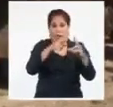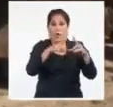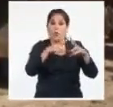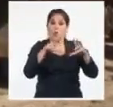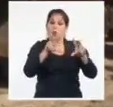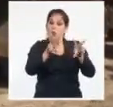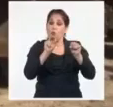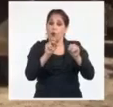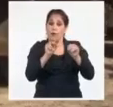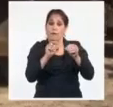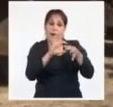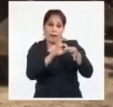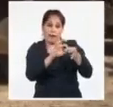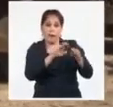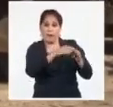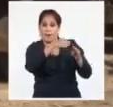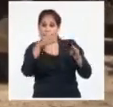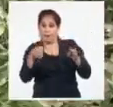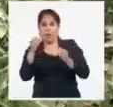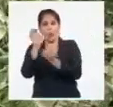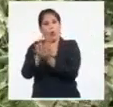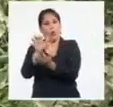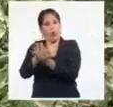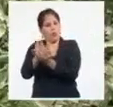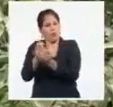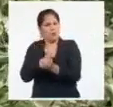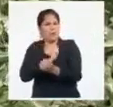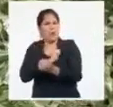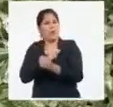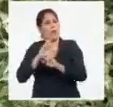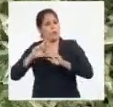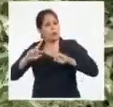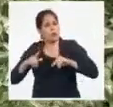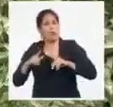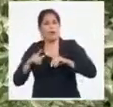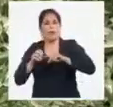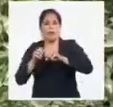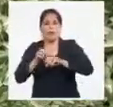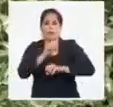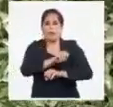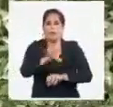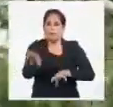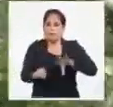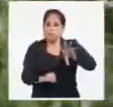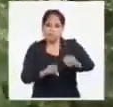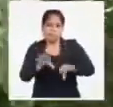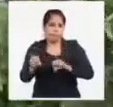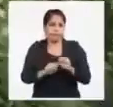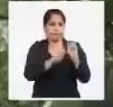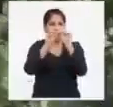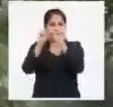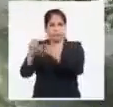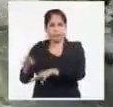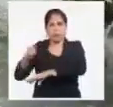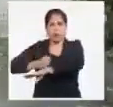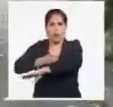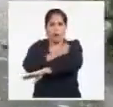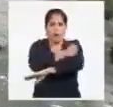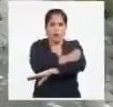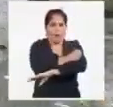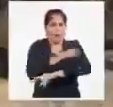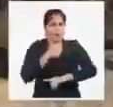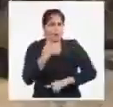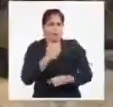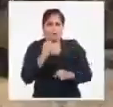al pueblo en sanear el pueblo y tratar de restablecer todo lo más rápido posible para el confort de los habitantes de aquí del poblado. La meta que nos